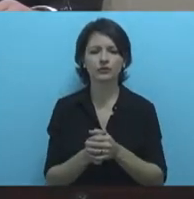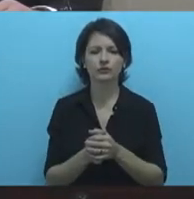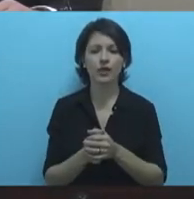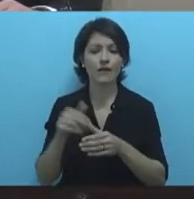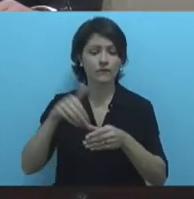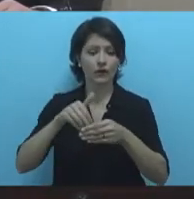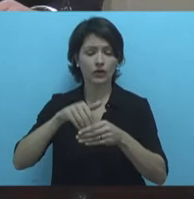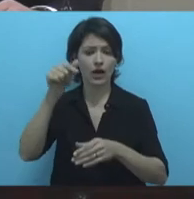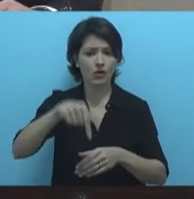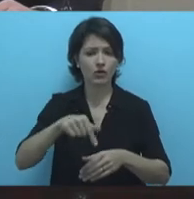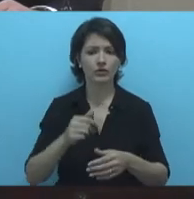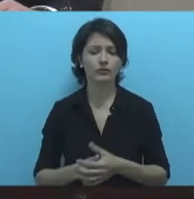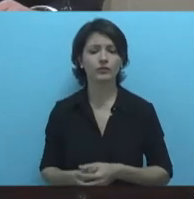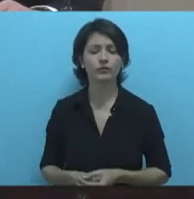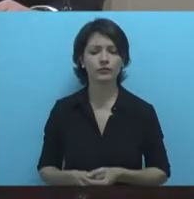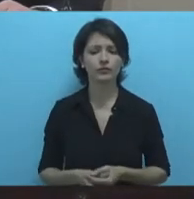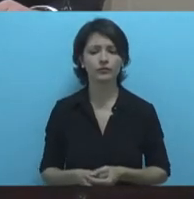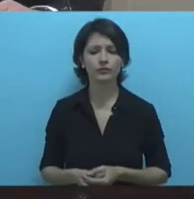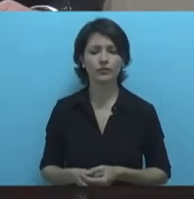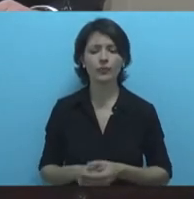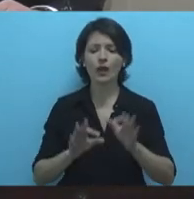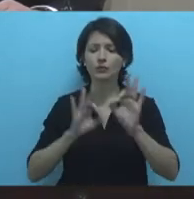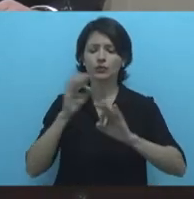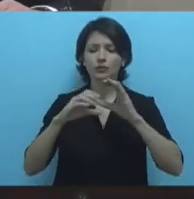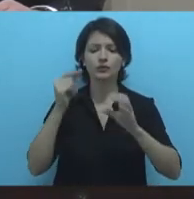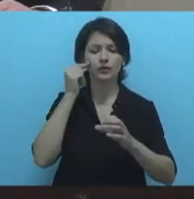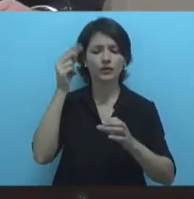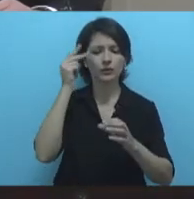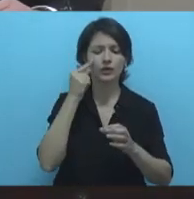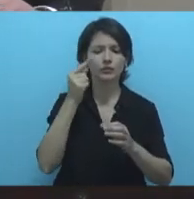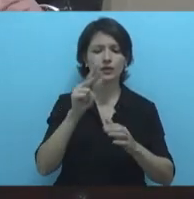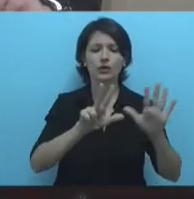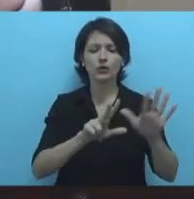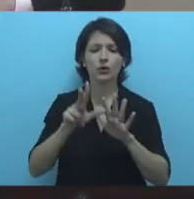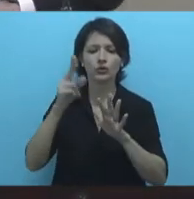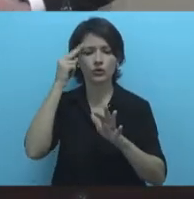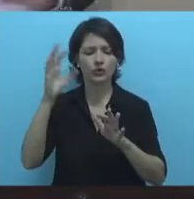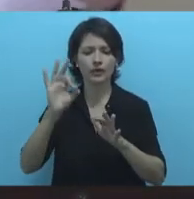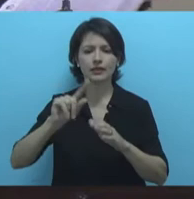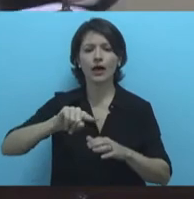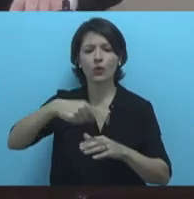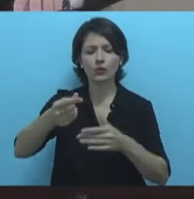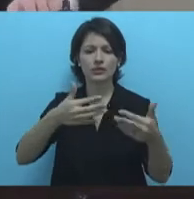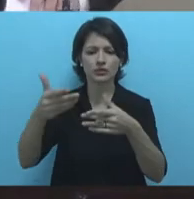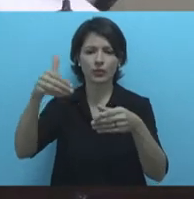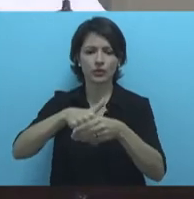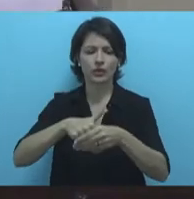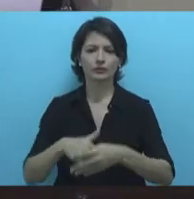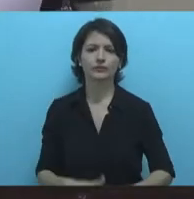el proyecto de comunicación 39 mil 890 preferencia para una sesión